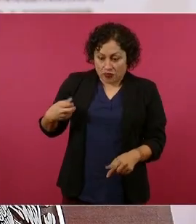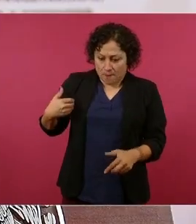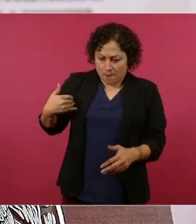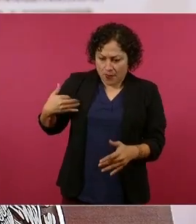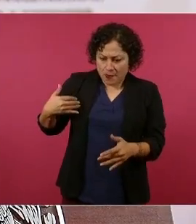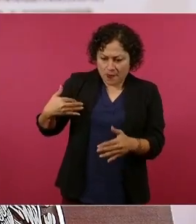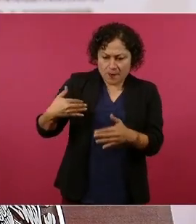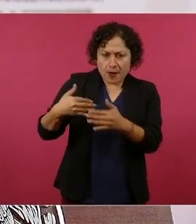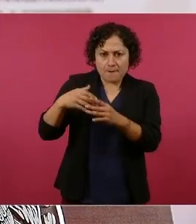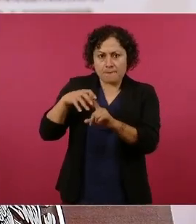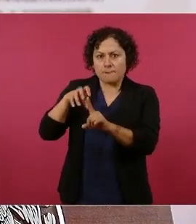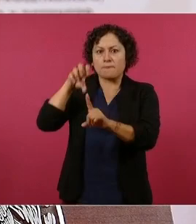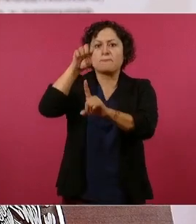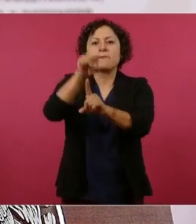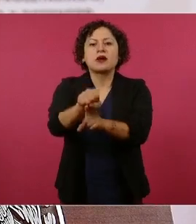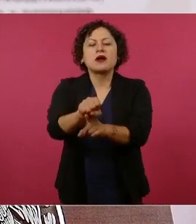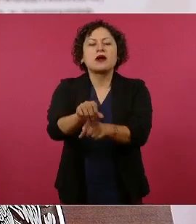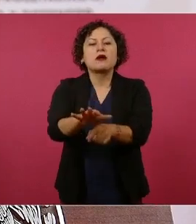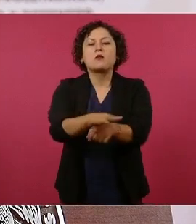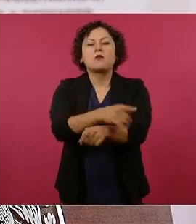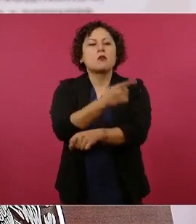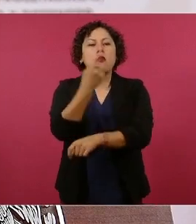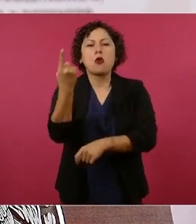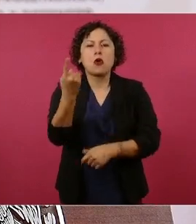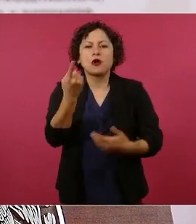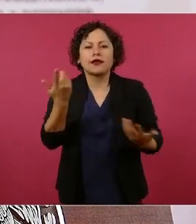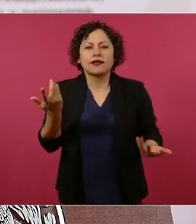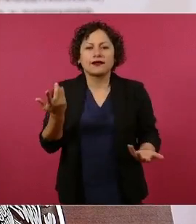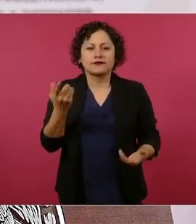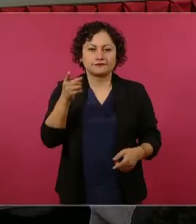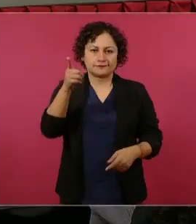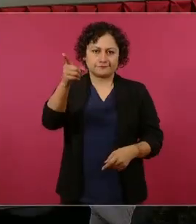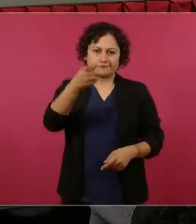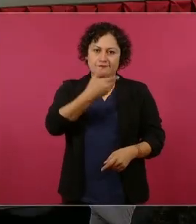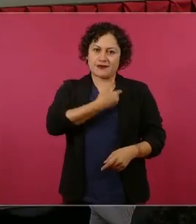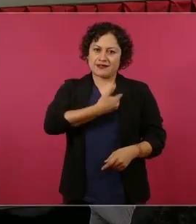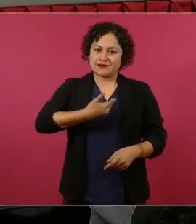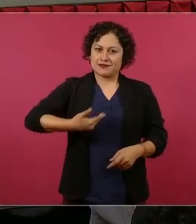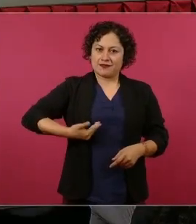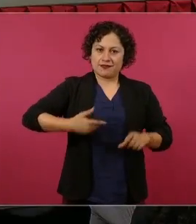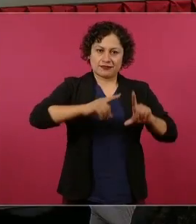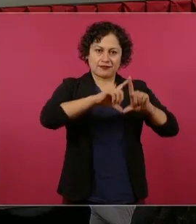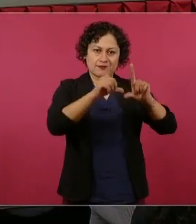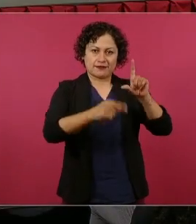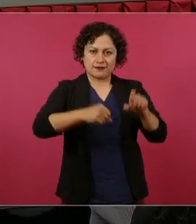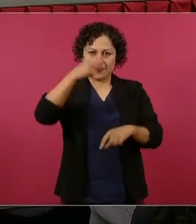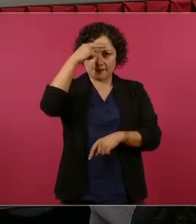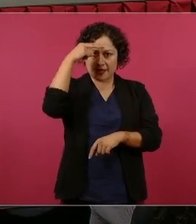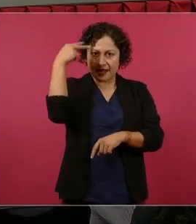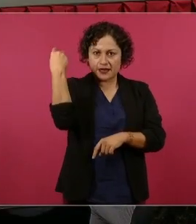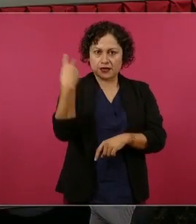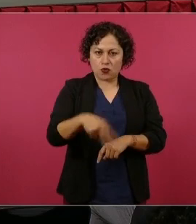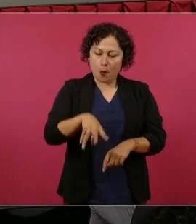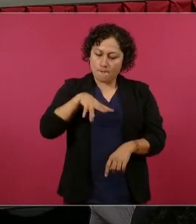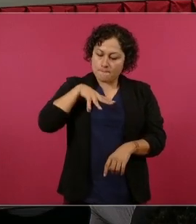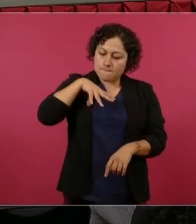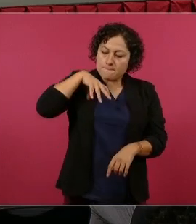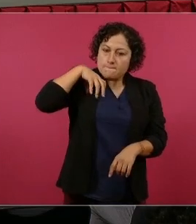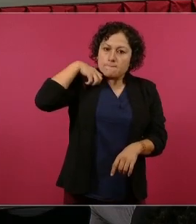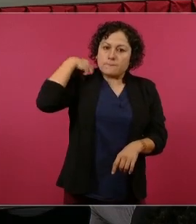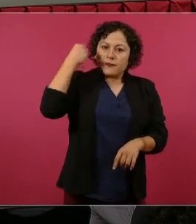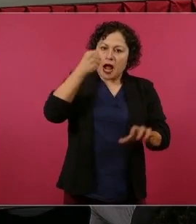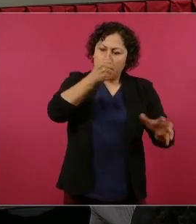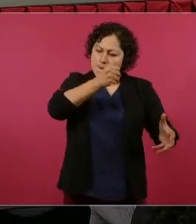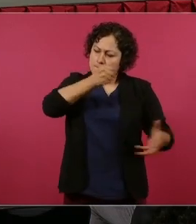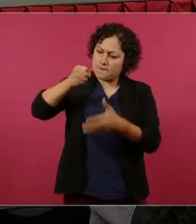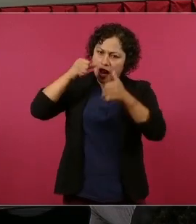la República permitió que todo se conjuntara para este objetivo. ¿Y por qué se ha hecho este